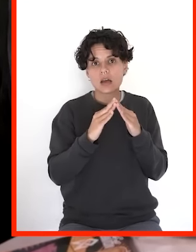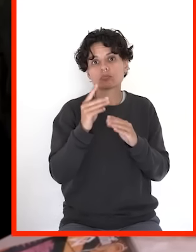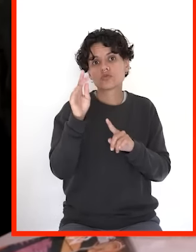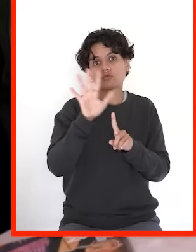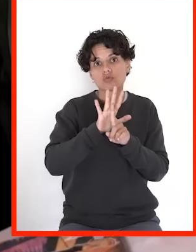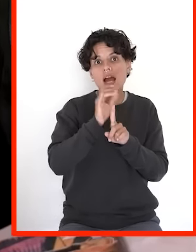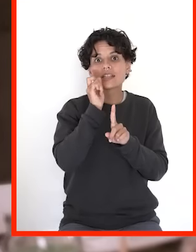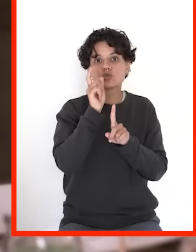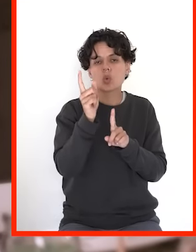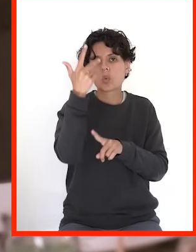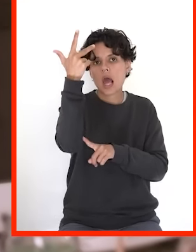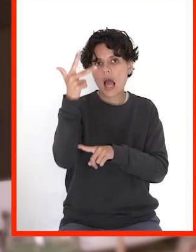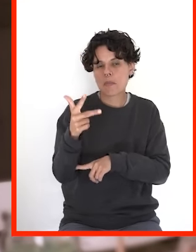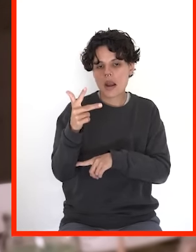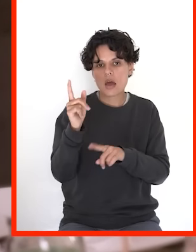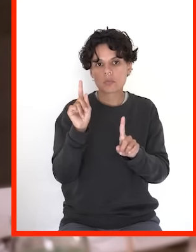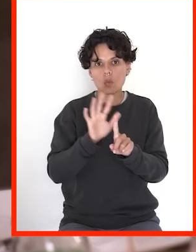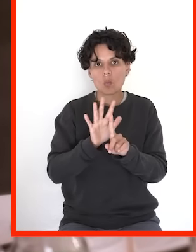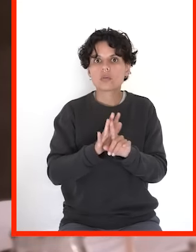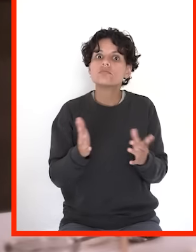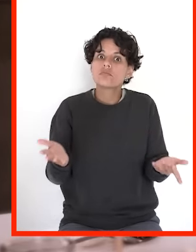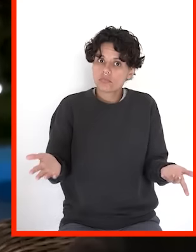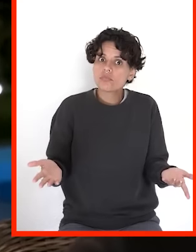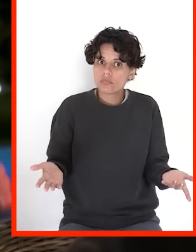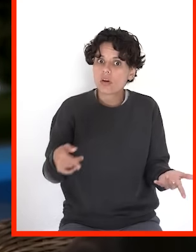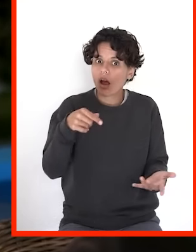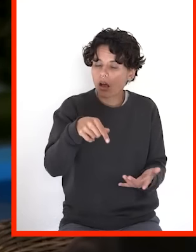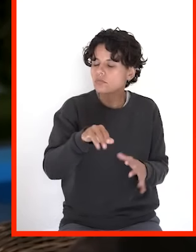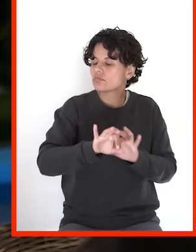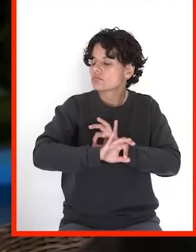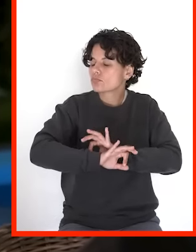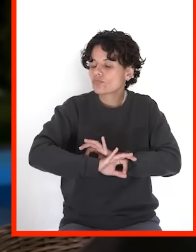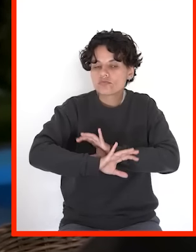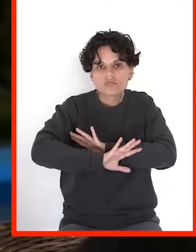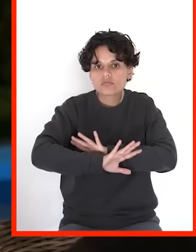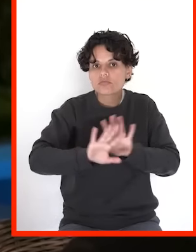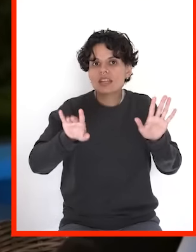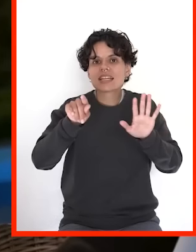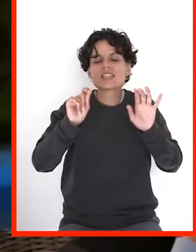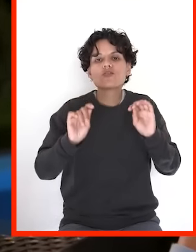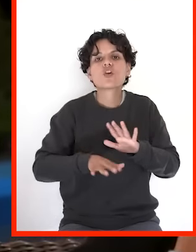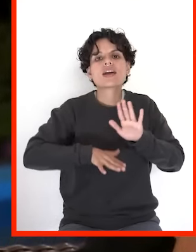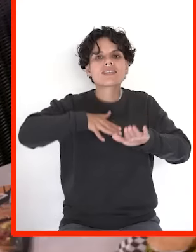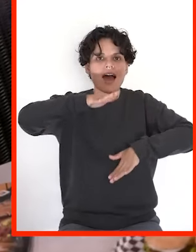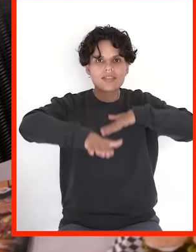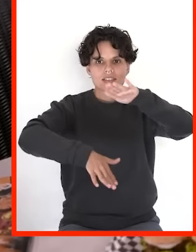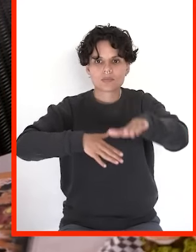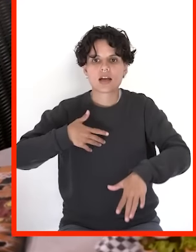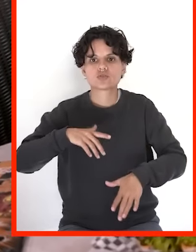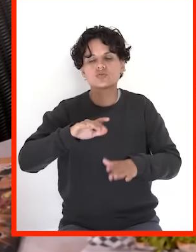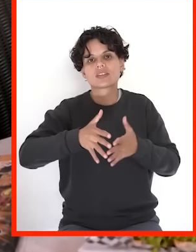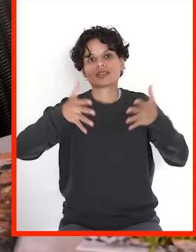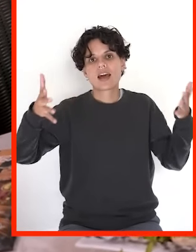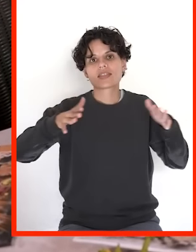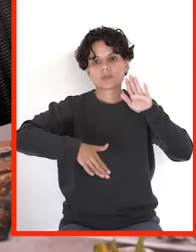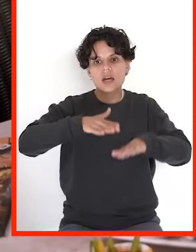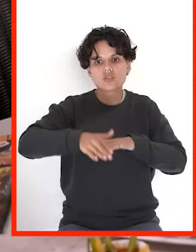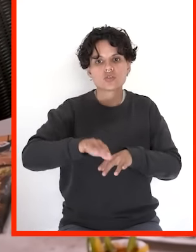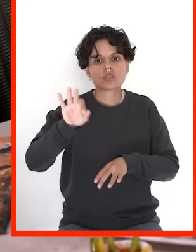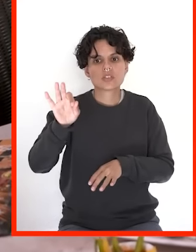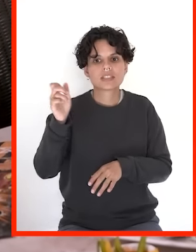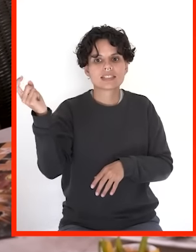Linda historia, y así hicimos, salen las grandes canciones, po, güey. Sí, ahí hicimos el Grandes Pasos, po. Y me acuerdo que ya se nos hizo tarde y llegó con una cola de zorro,